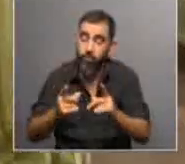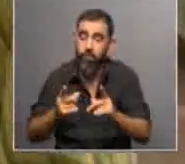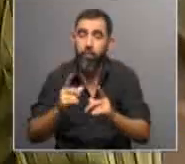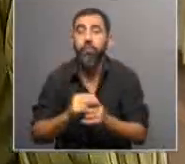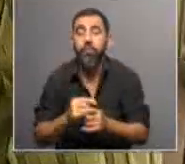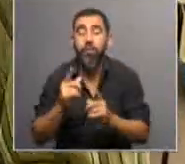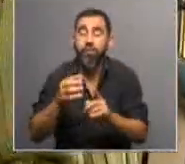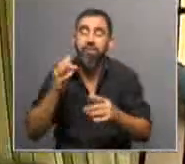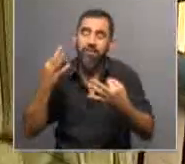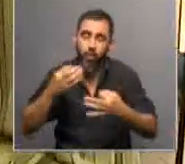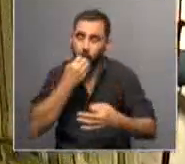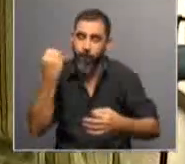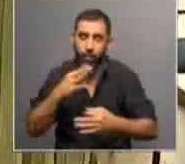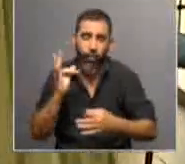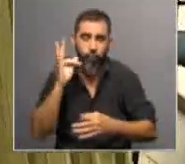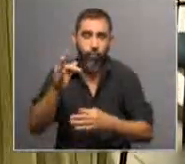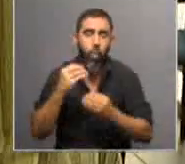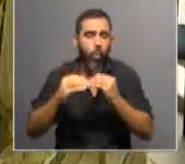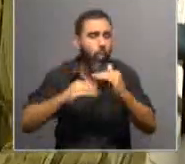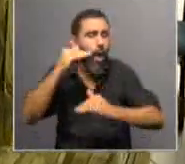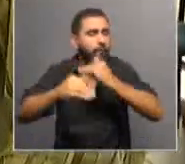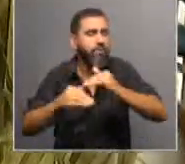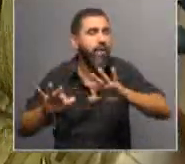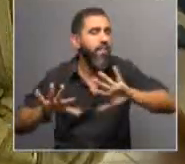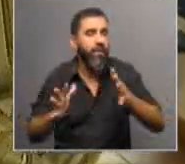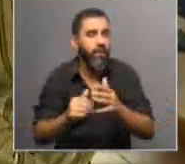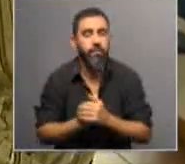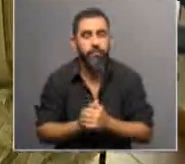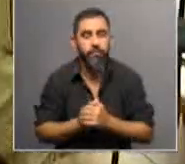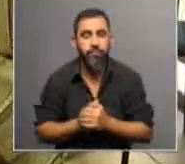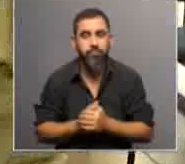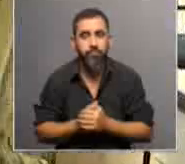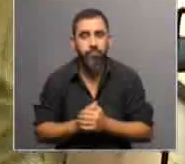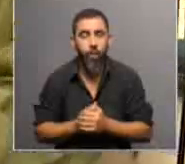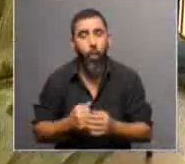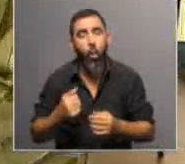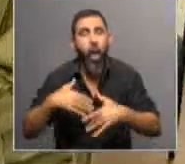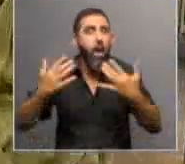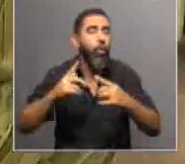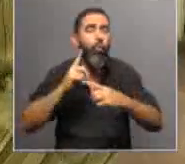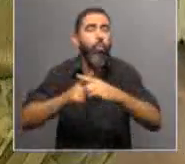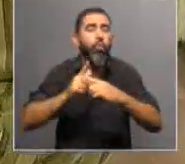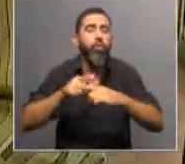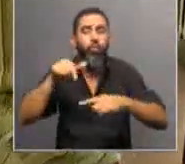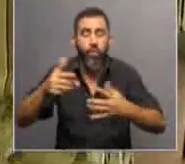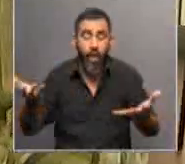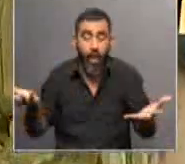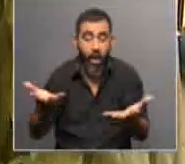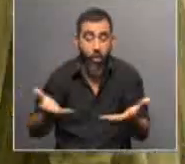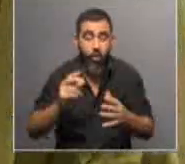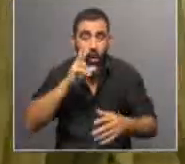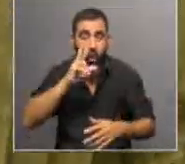impulsará mejoras. ¿En qué hemos progresado mucho en los últimos años o qué se puede señalar como positivo en este punto del tiempo, en